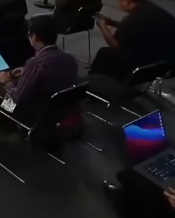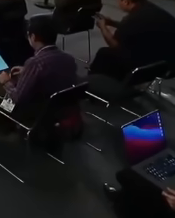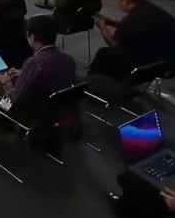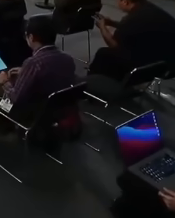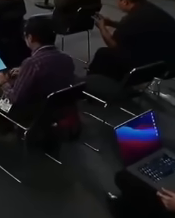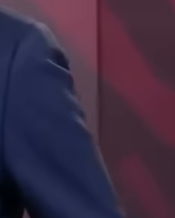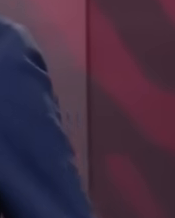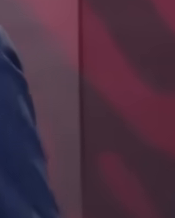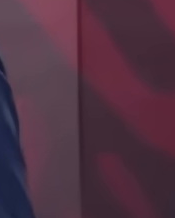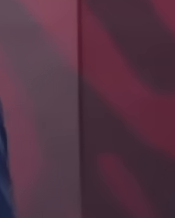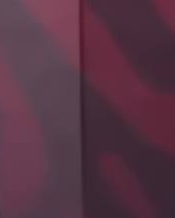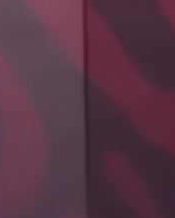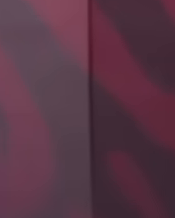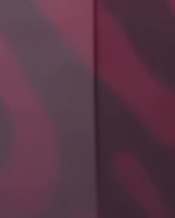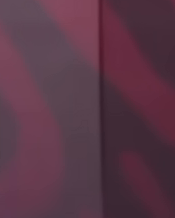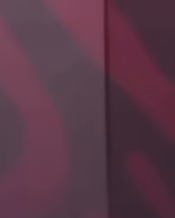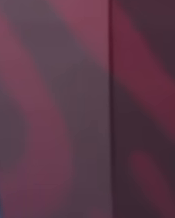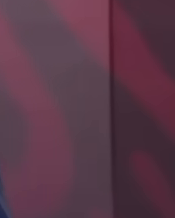cancelar